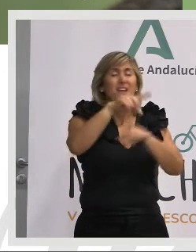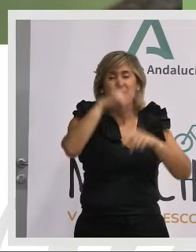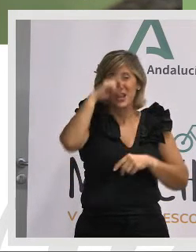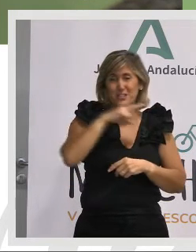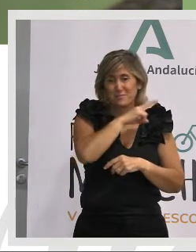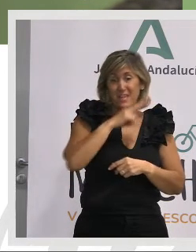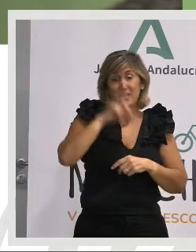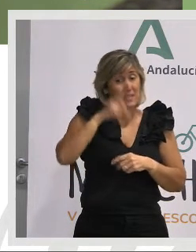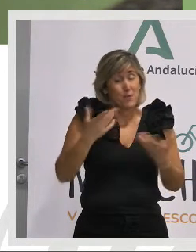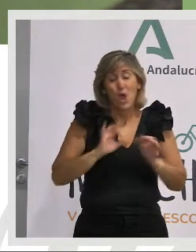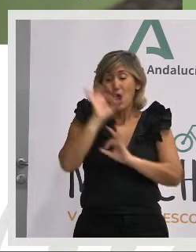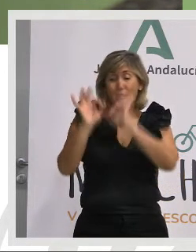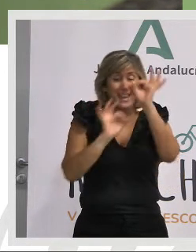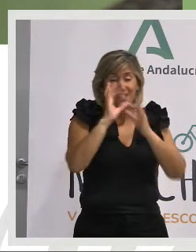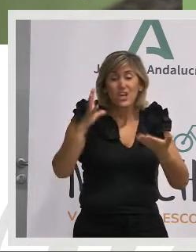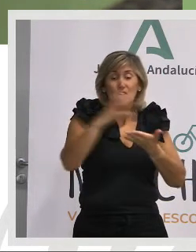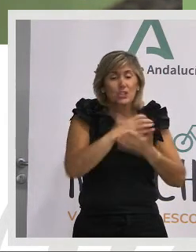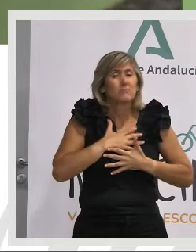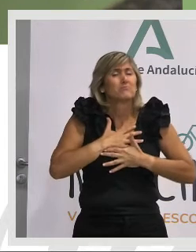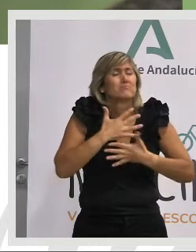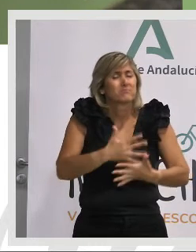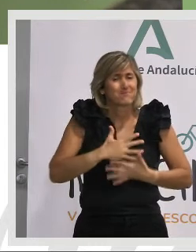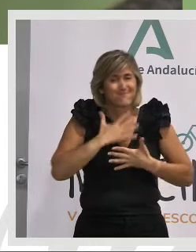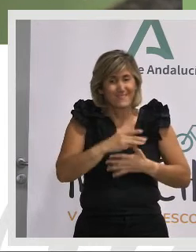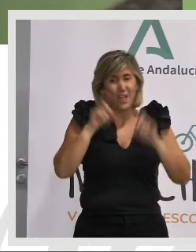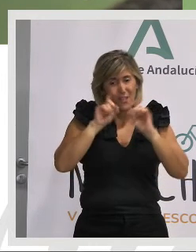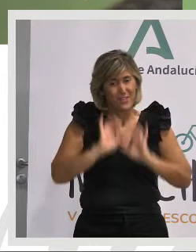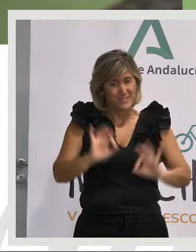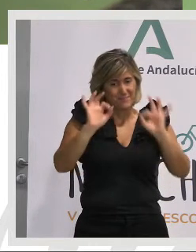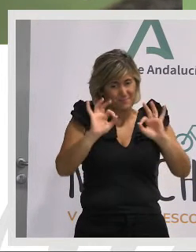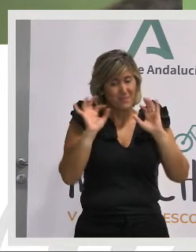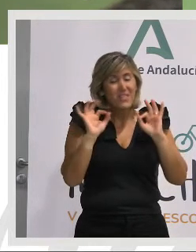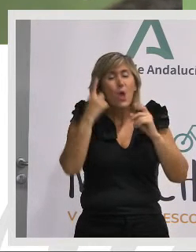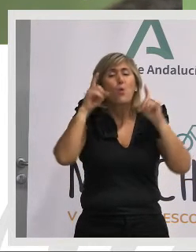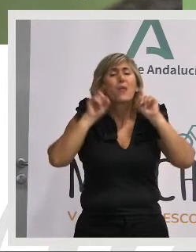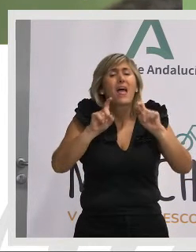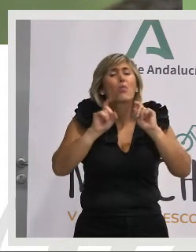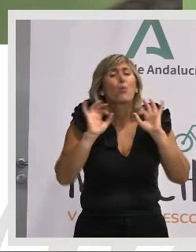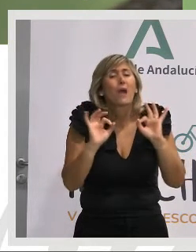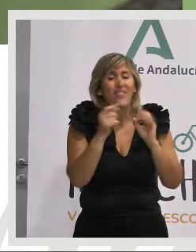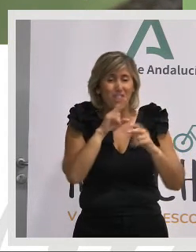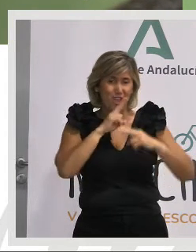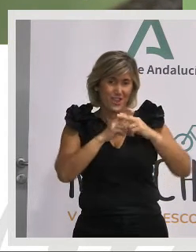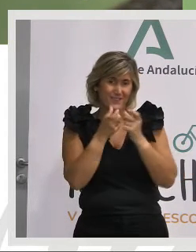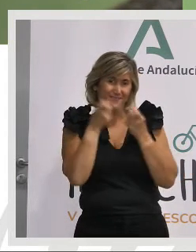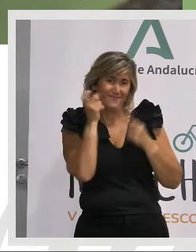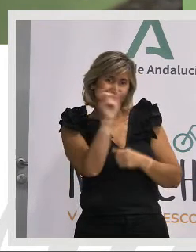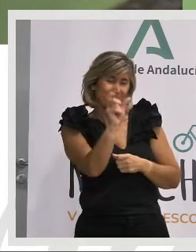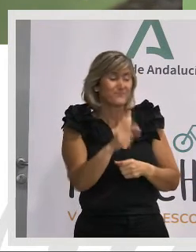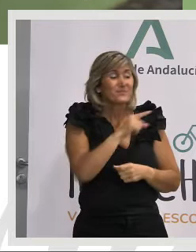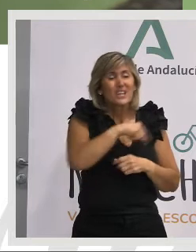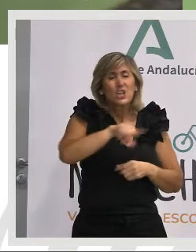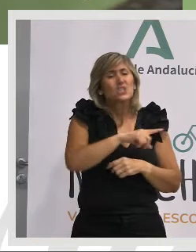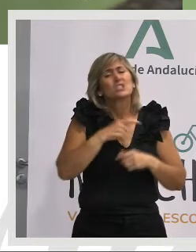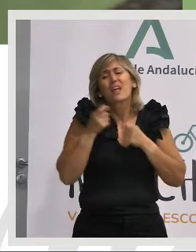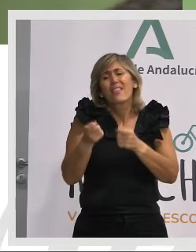de una organización que se implica en la educación especial, sea como su nombre indica, una educación. Un proceso donde